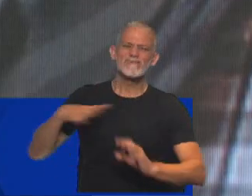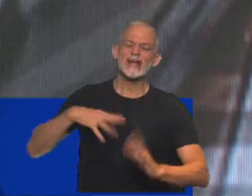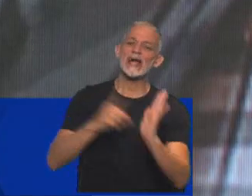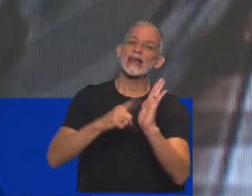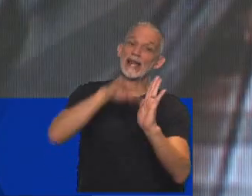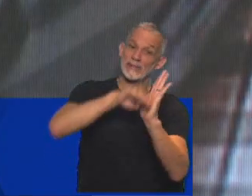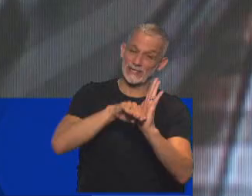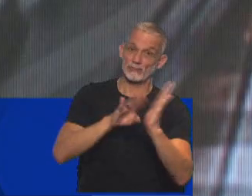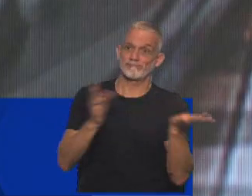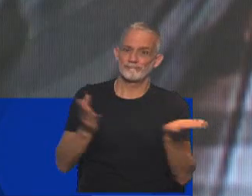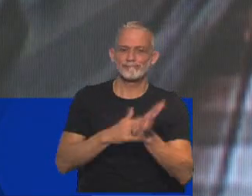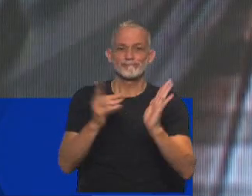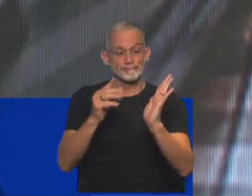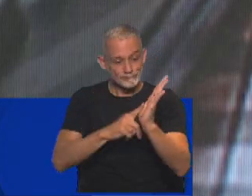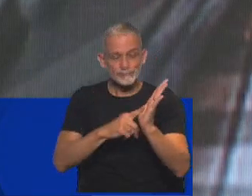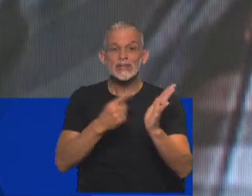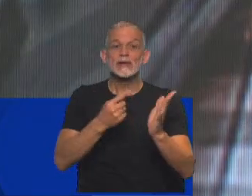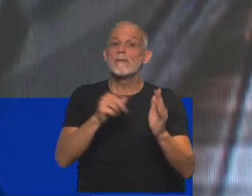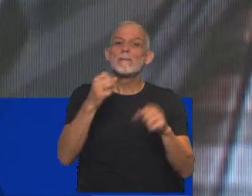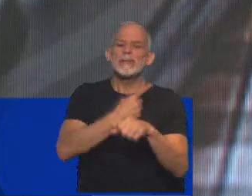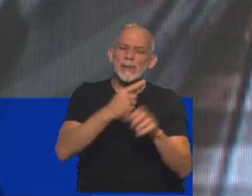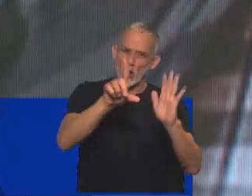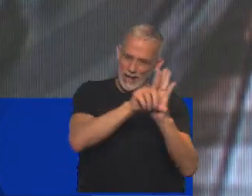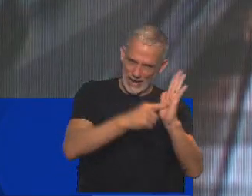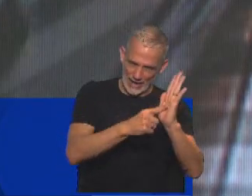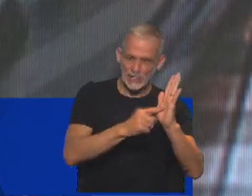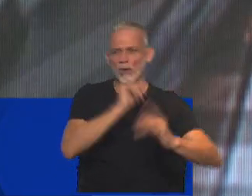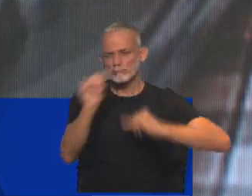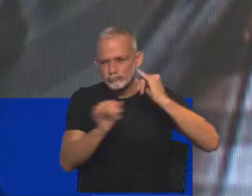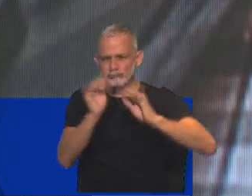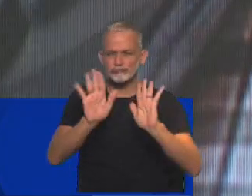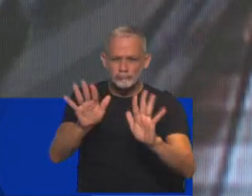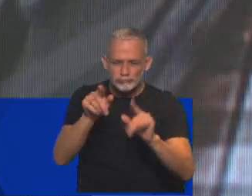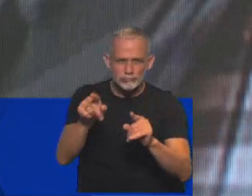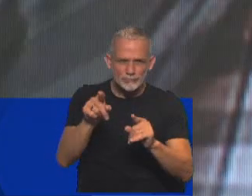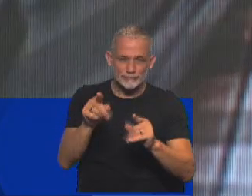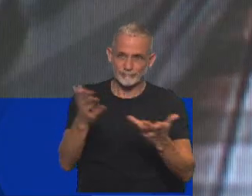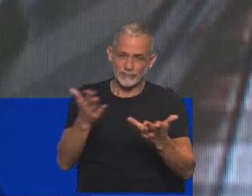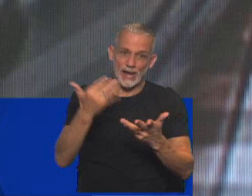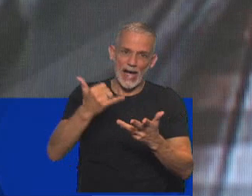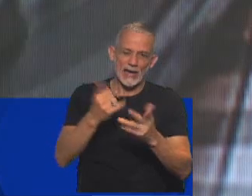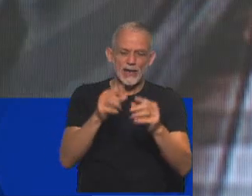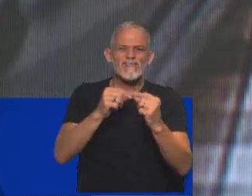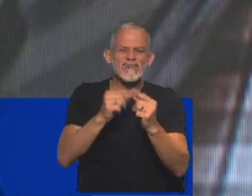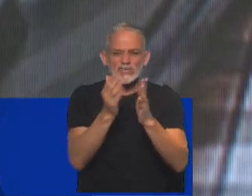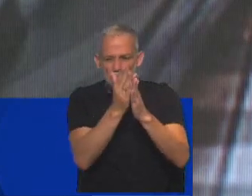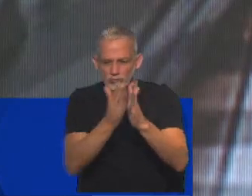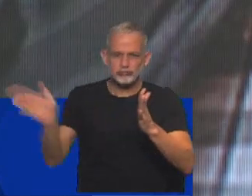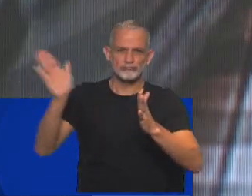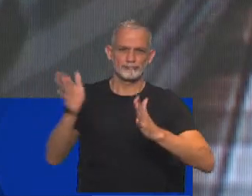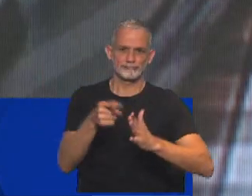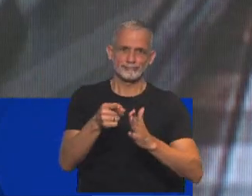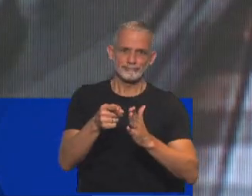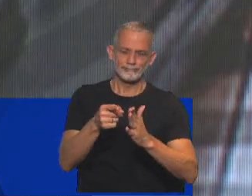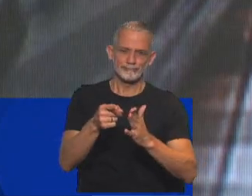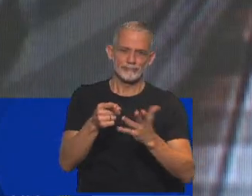que cualquier norma tributaria, primero está la ley, nosotros informamos, ahí sale en vigencia, se emite